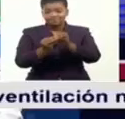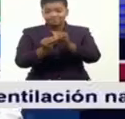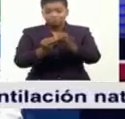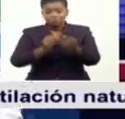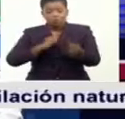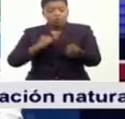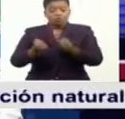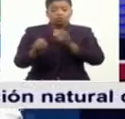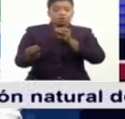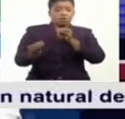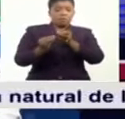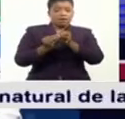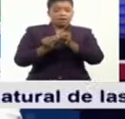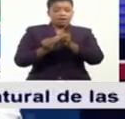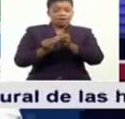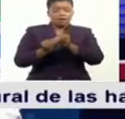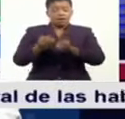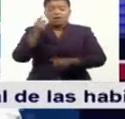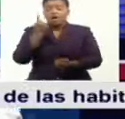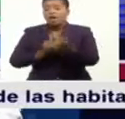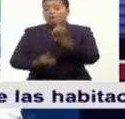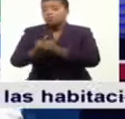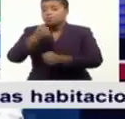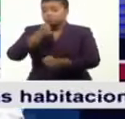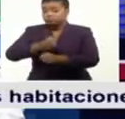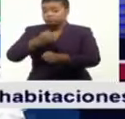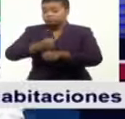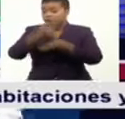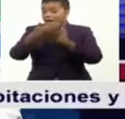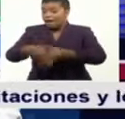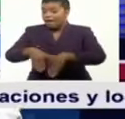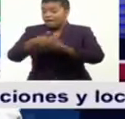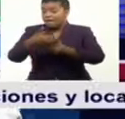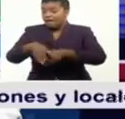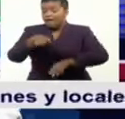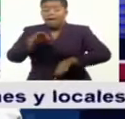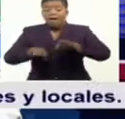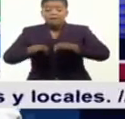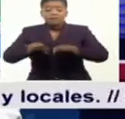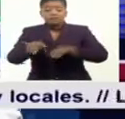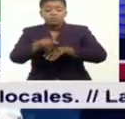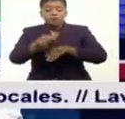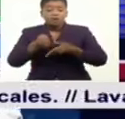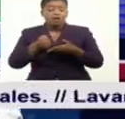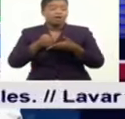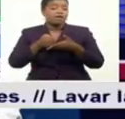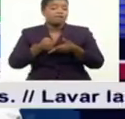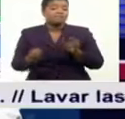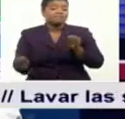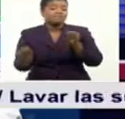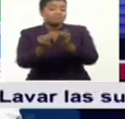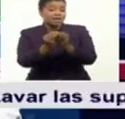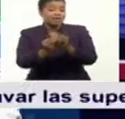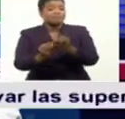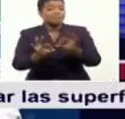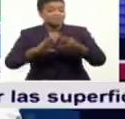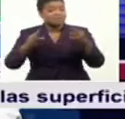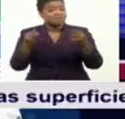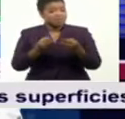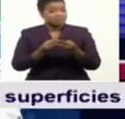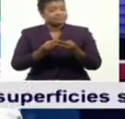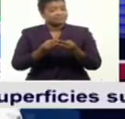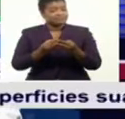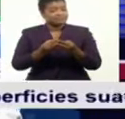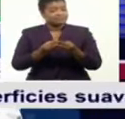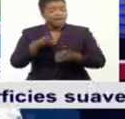que estamos en la calle, y evitar llevársela a los que tenemos en la casa, que muchas veces ni salen,